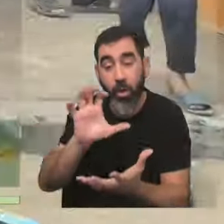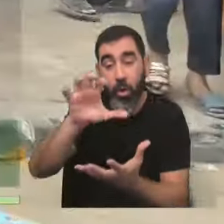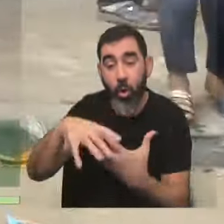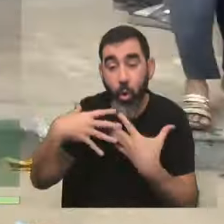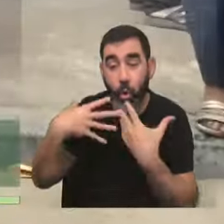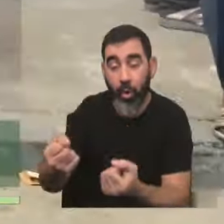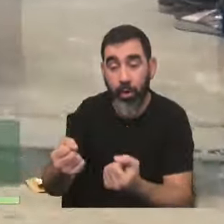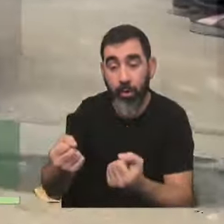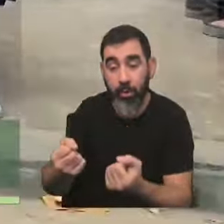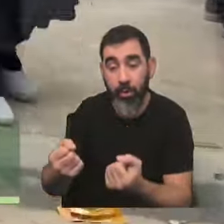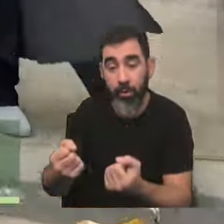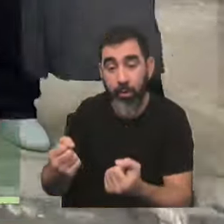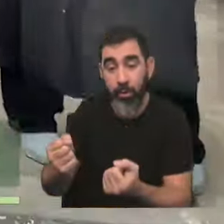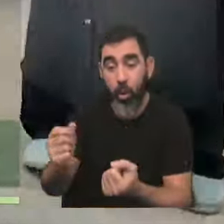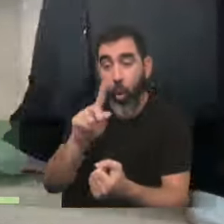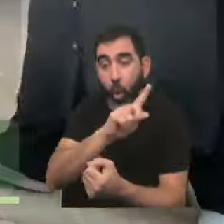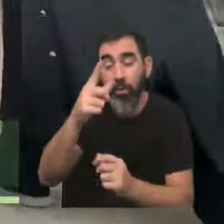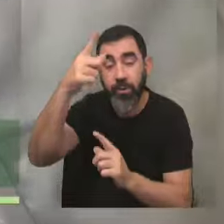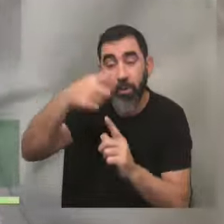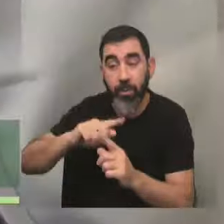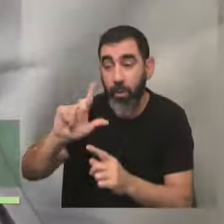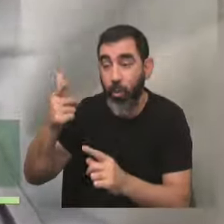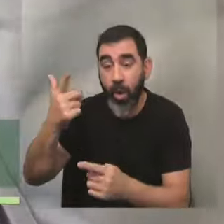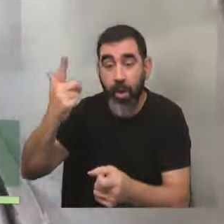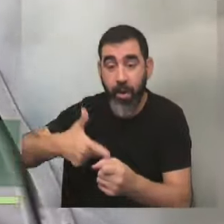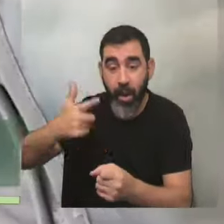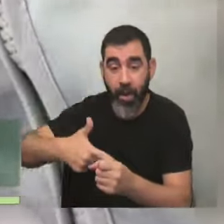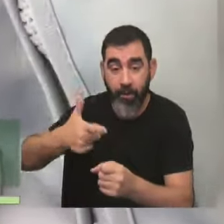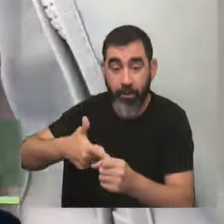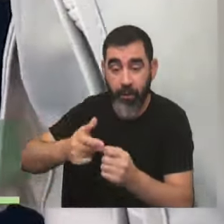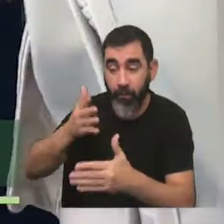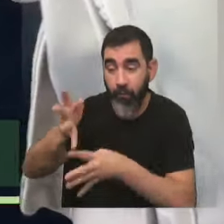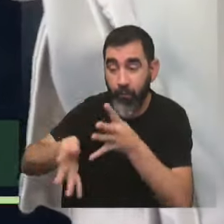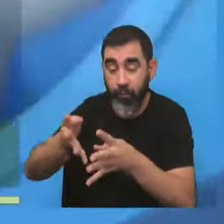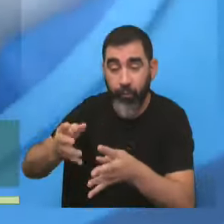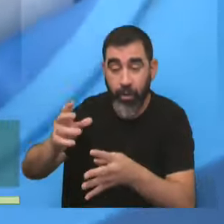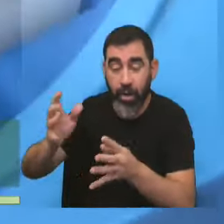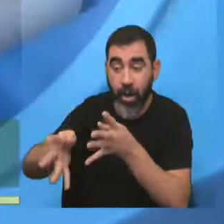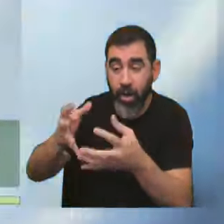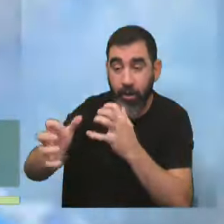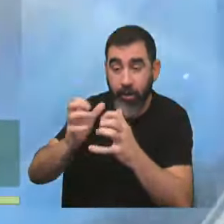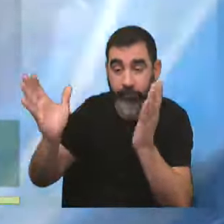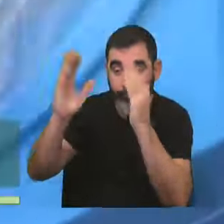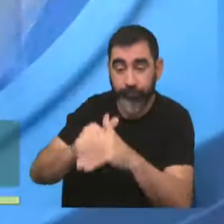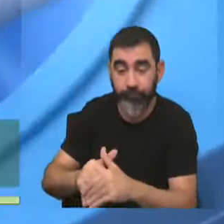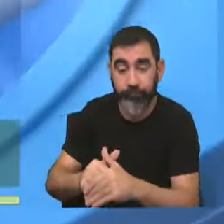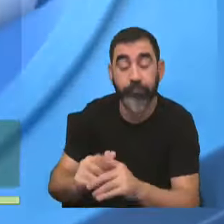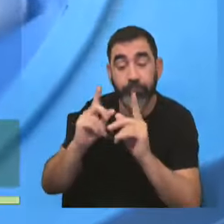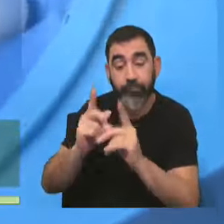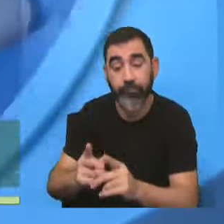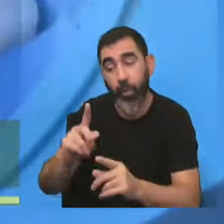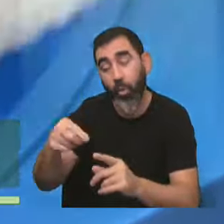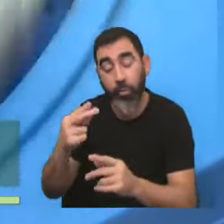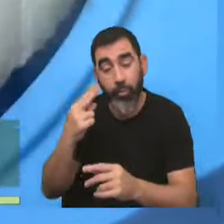gazatí enfrentan desde hace 11 meses la escasez de combustible que hace funcionar sus generadores de electricidad a ello se suma otro